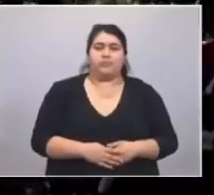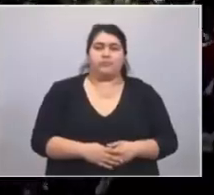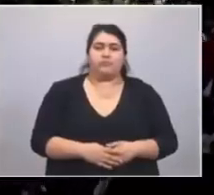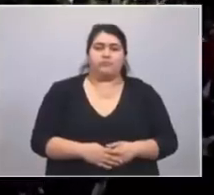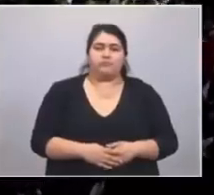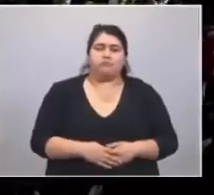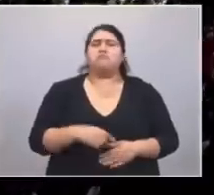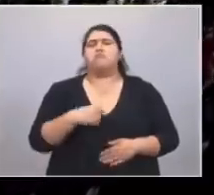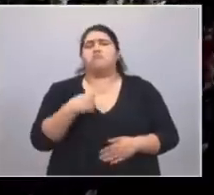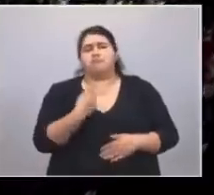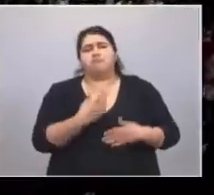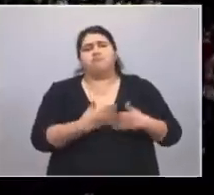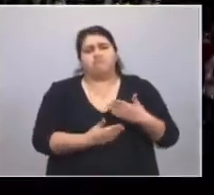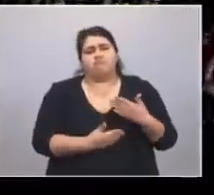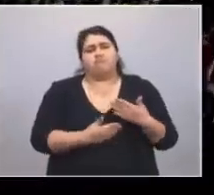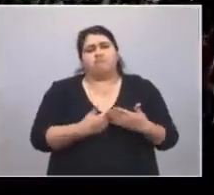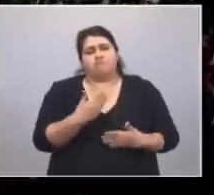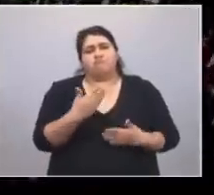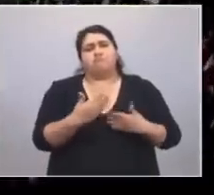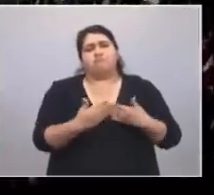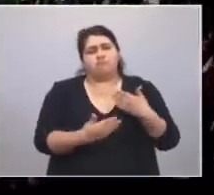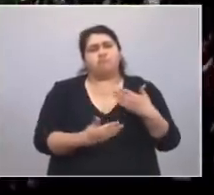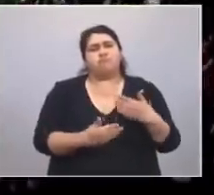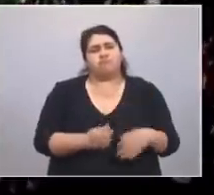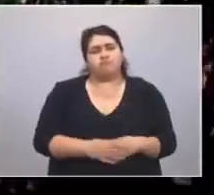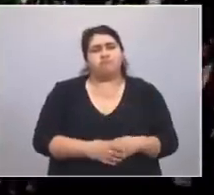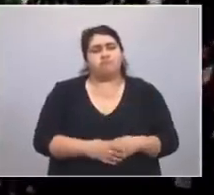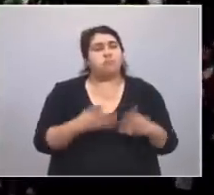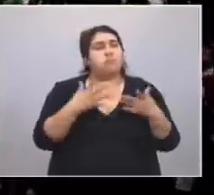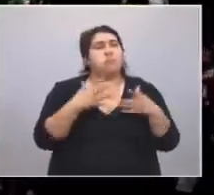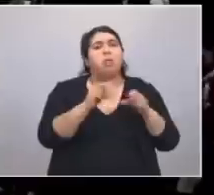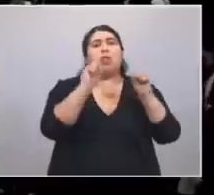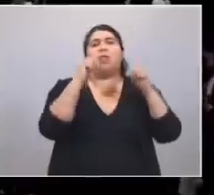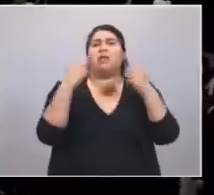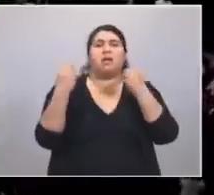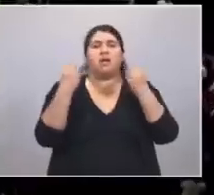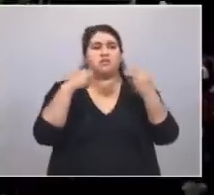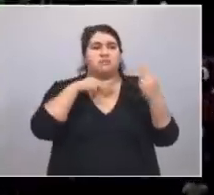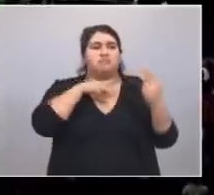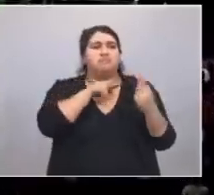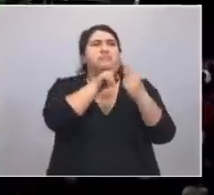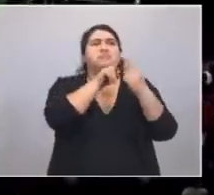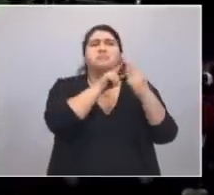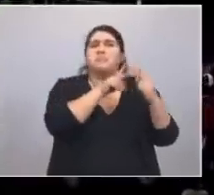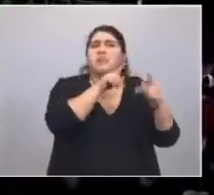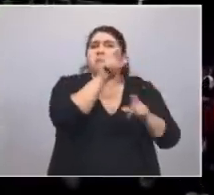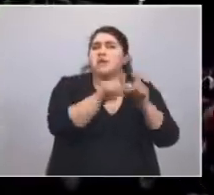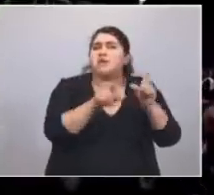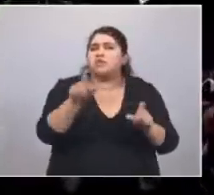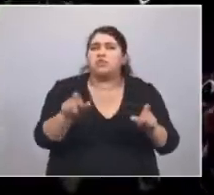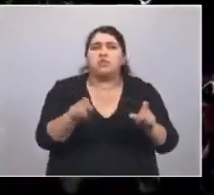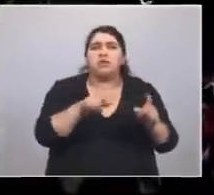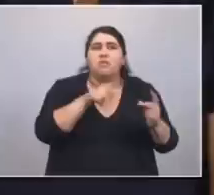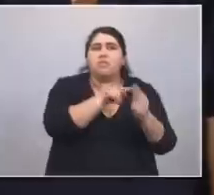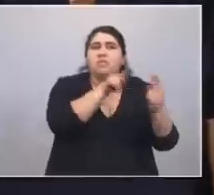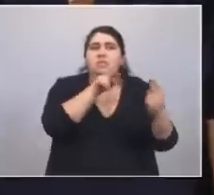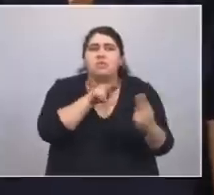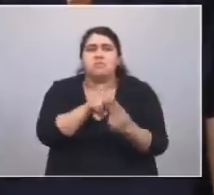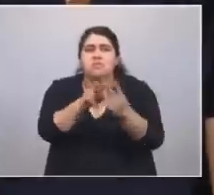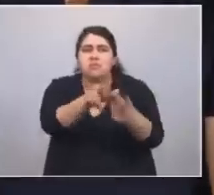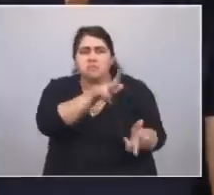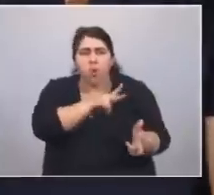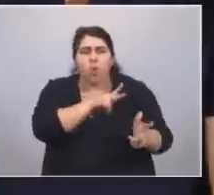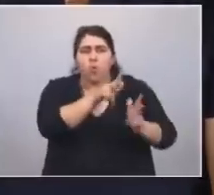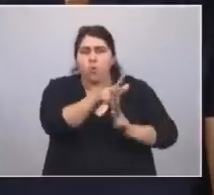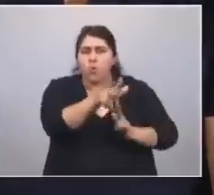Seguimos avanzando y nos encontramos con vecinos y vecinas que nos decían